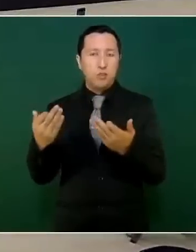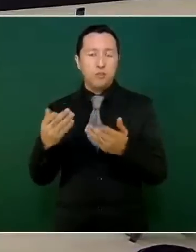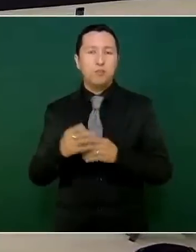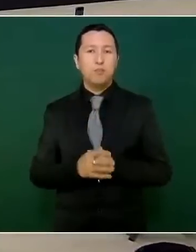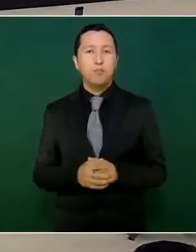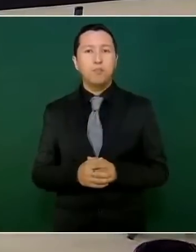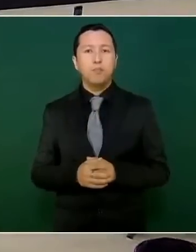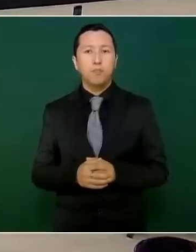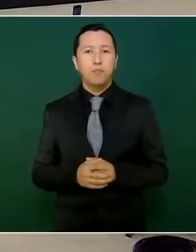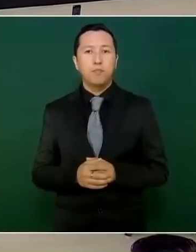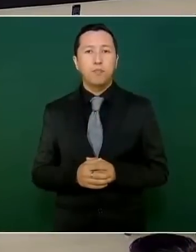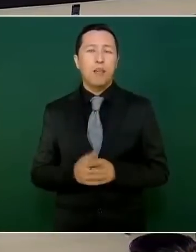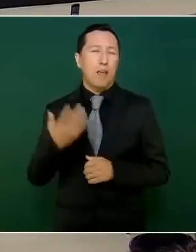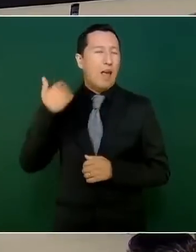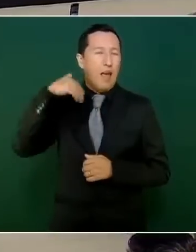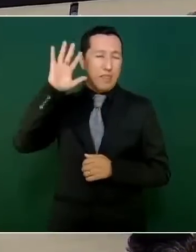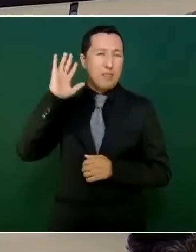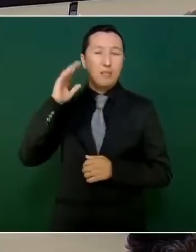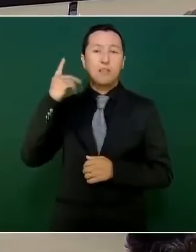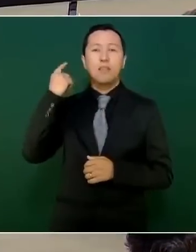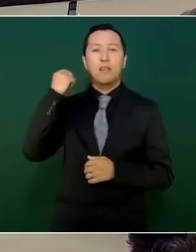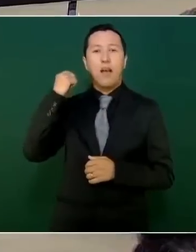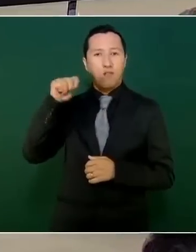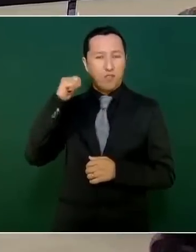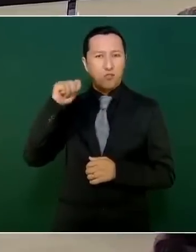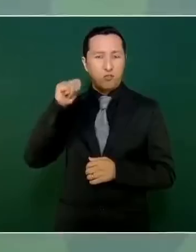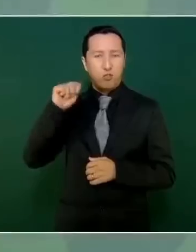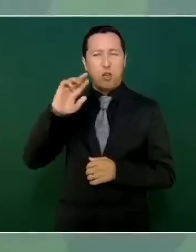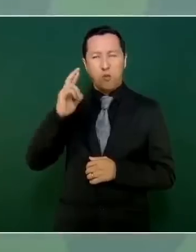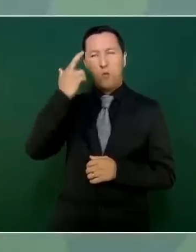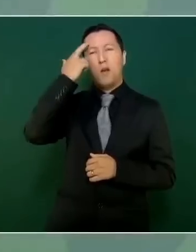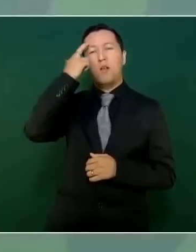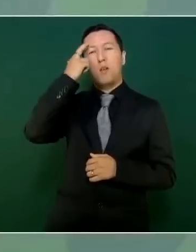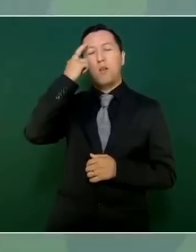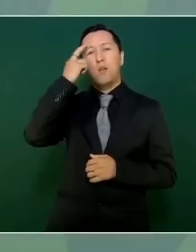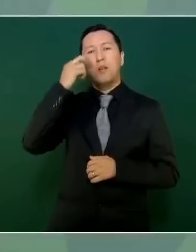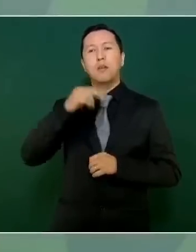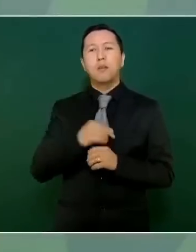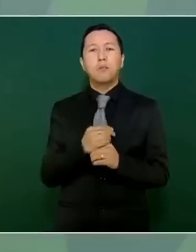echar a andar el programa IMSS,